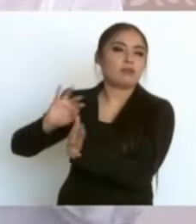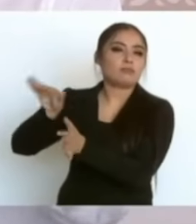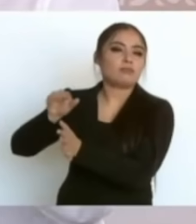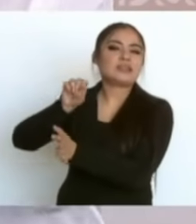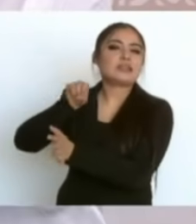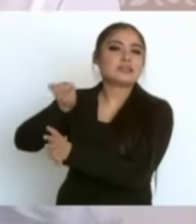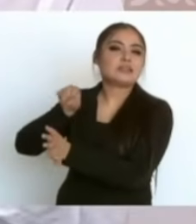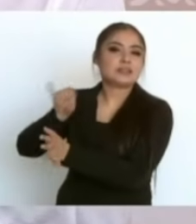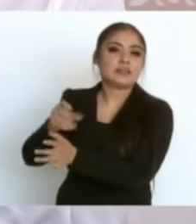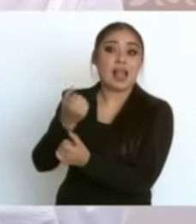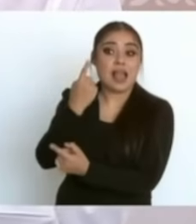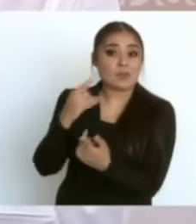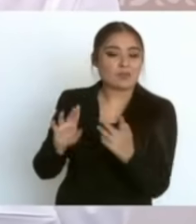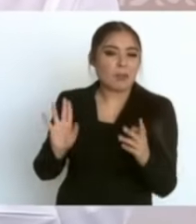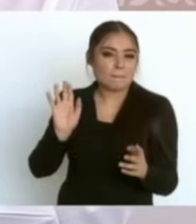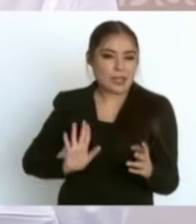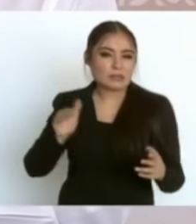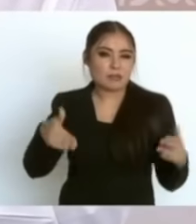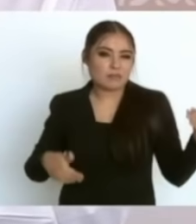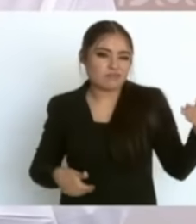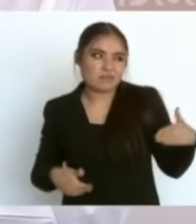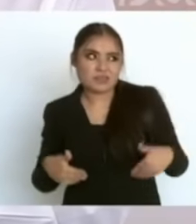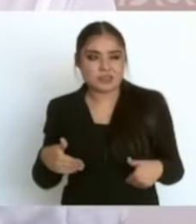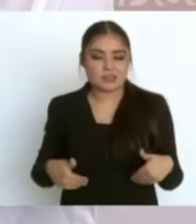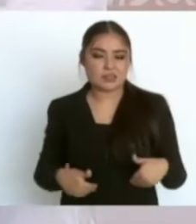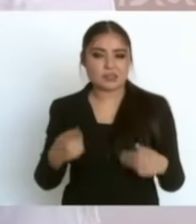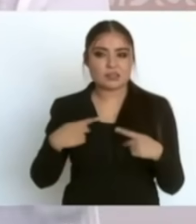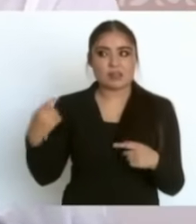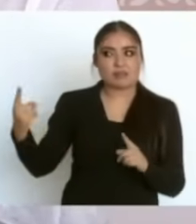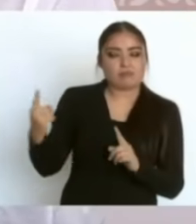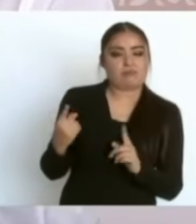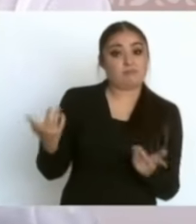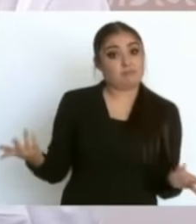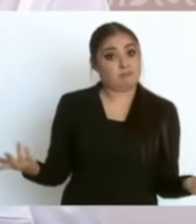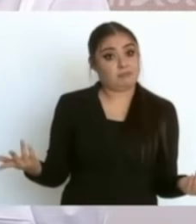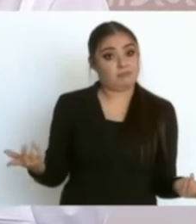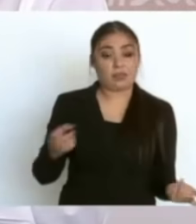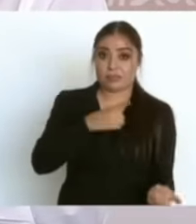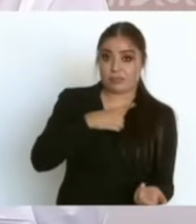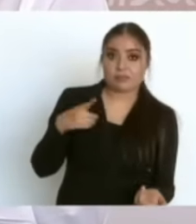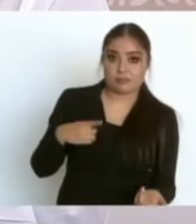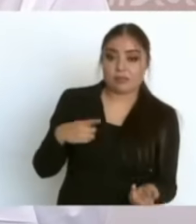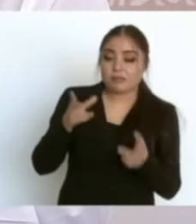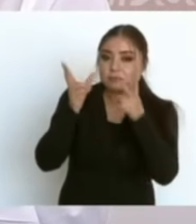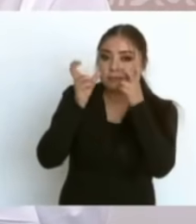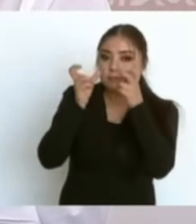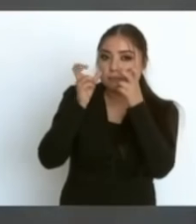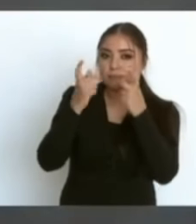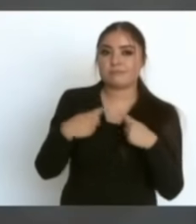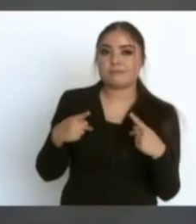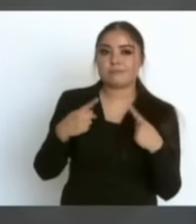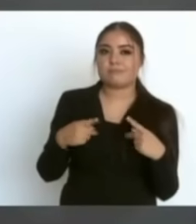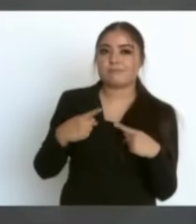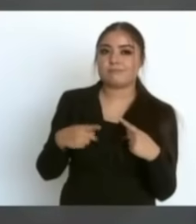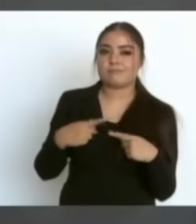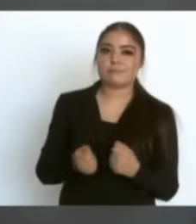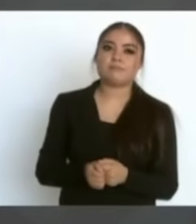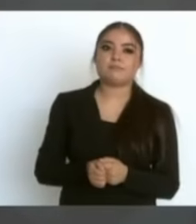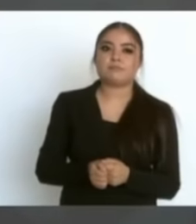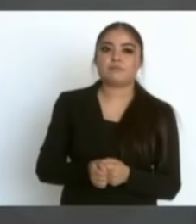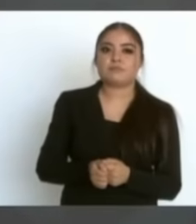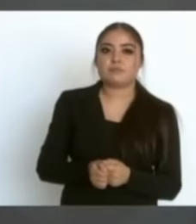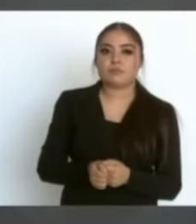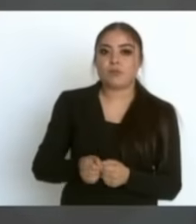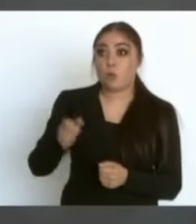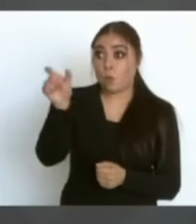se molestan incluso cuando tienen que escuchar a la gente cuando